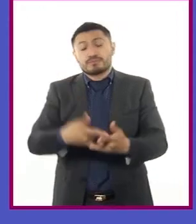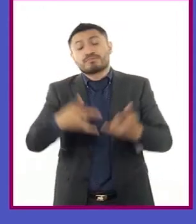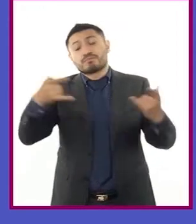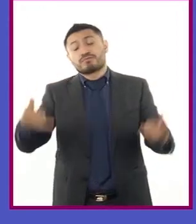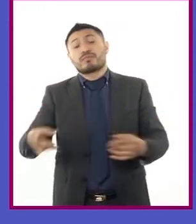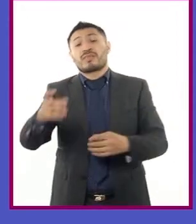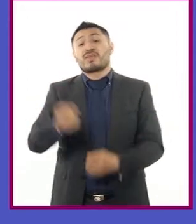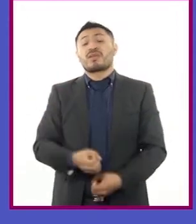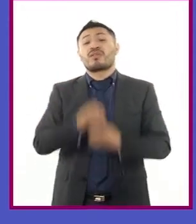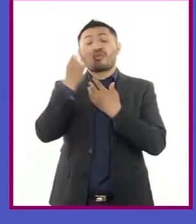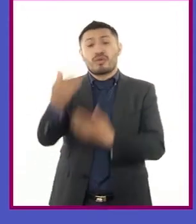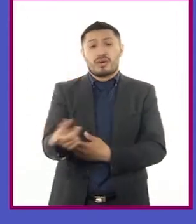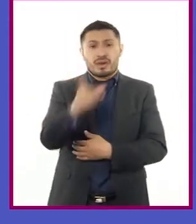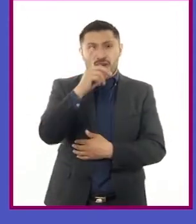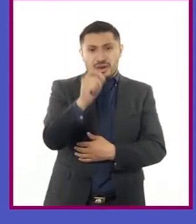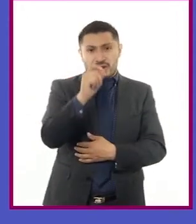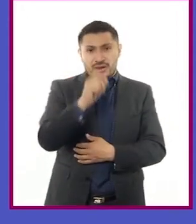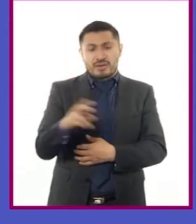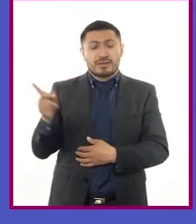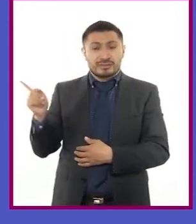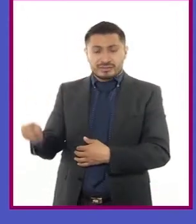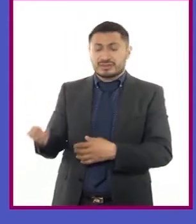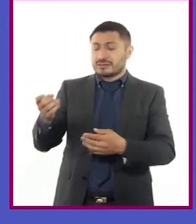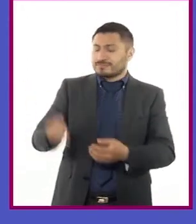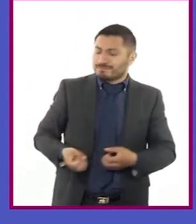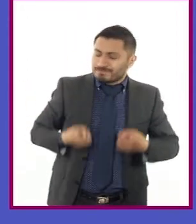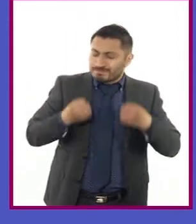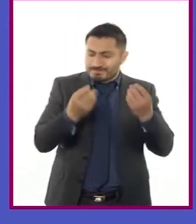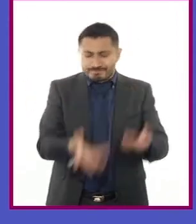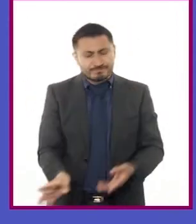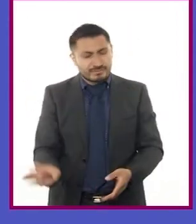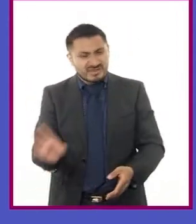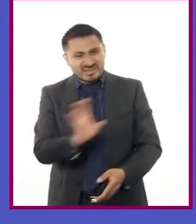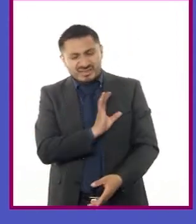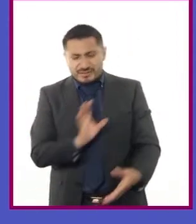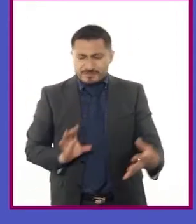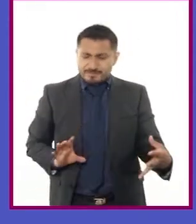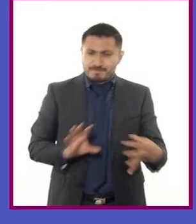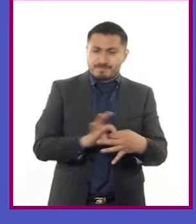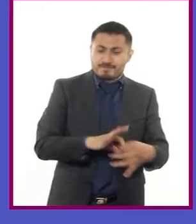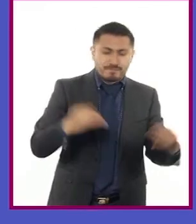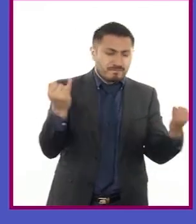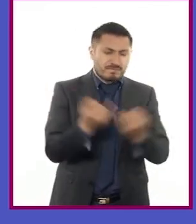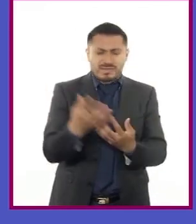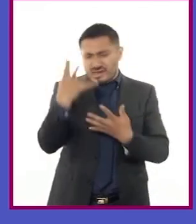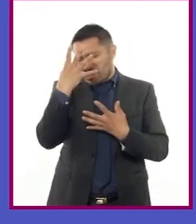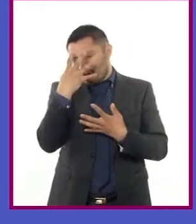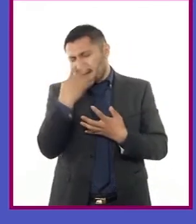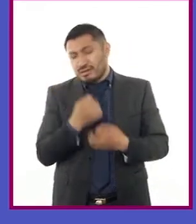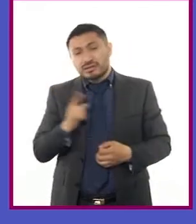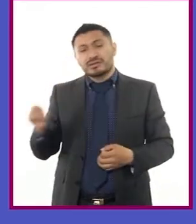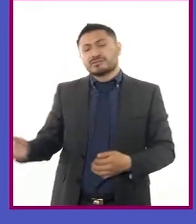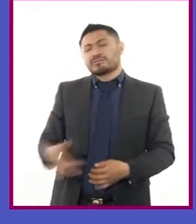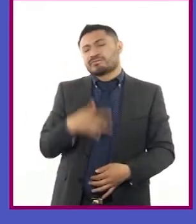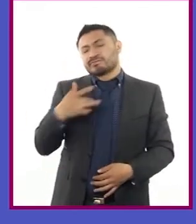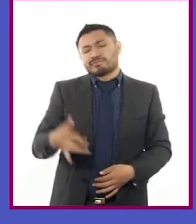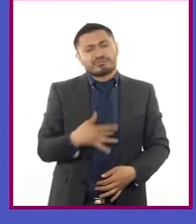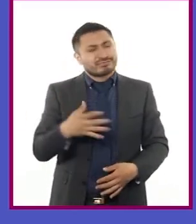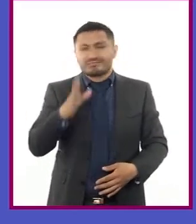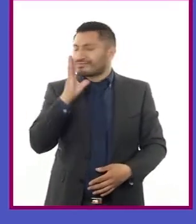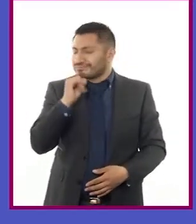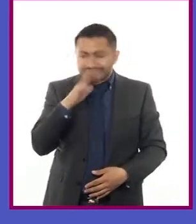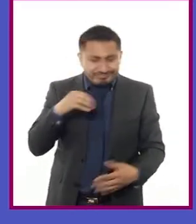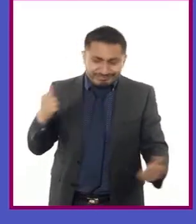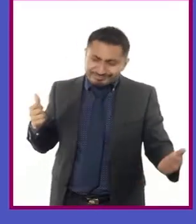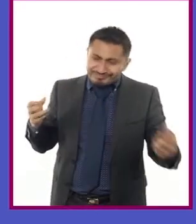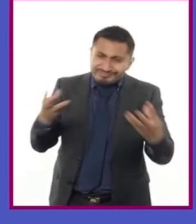poema 20 de Neruda externa tanto el apego como la tristeza que el poeta siente por no estar